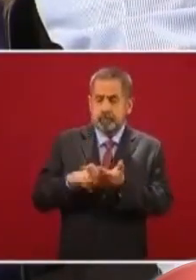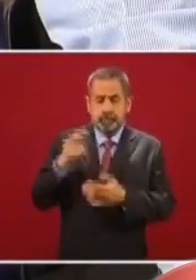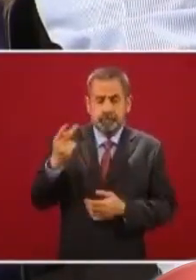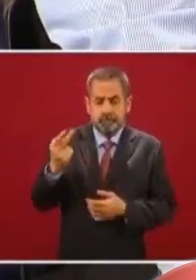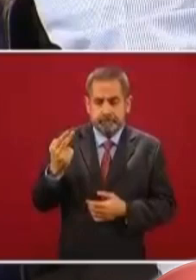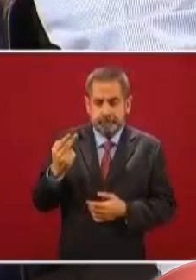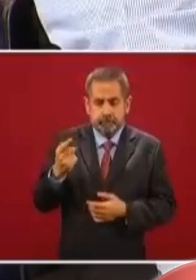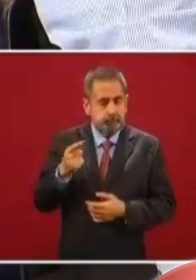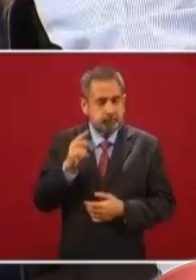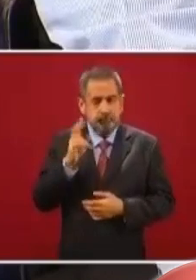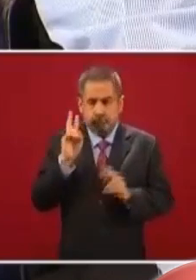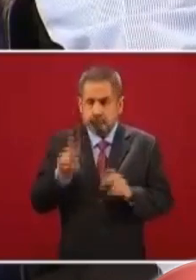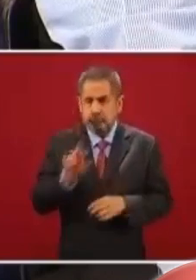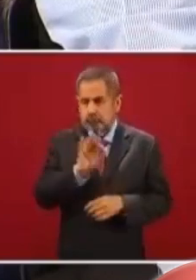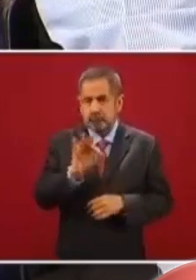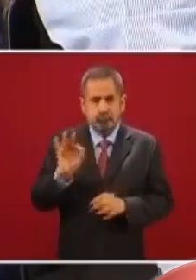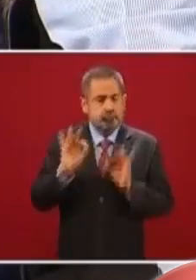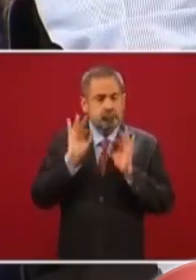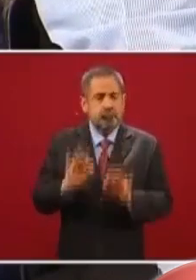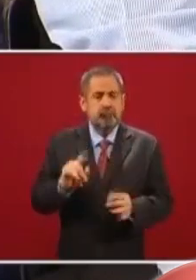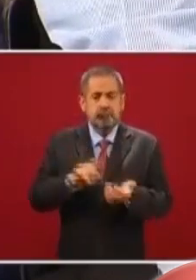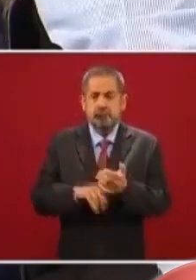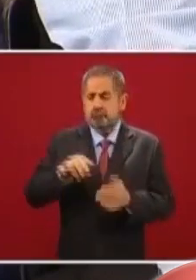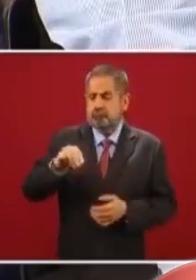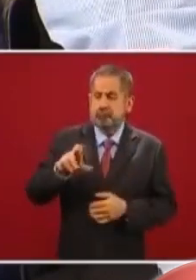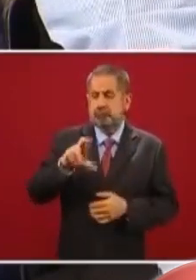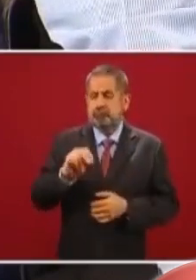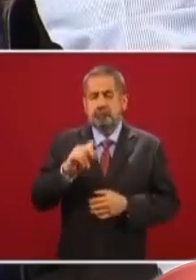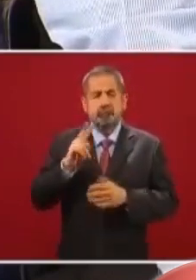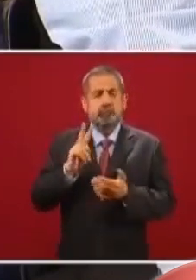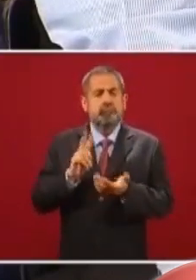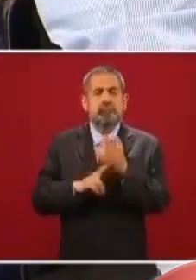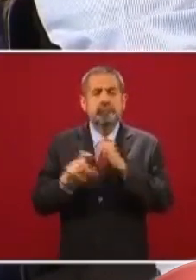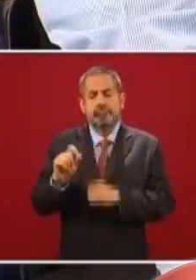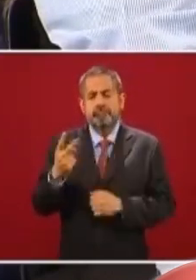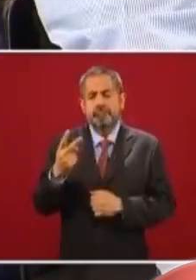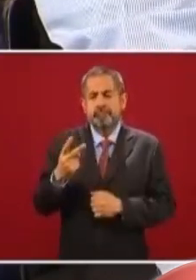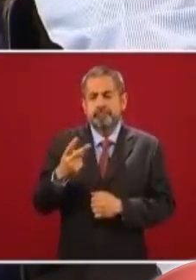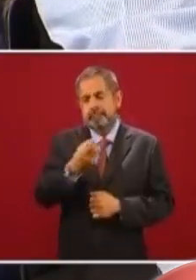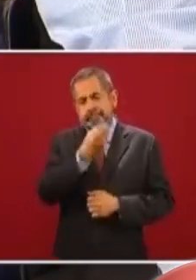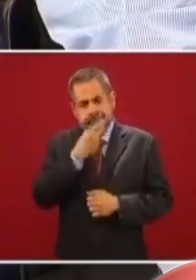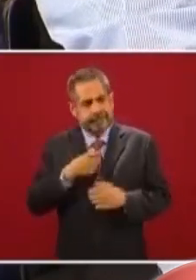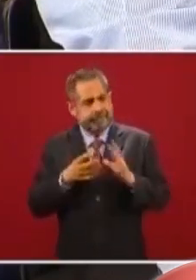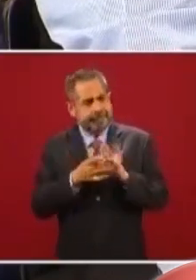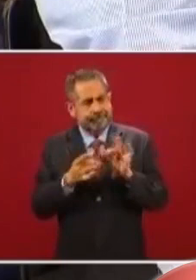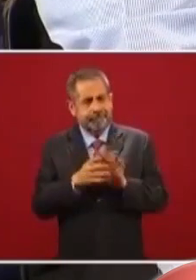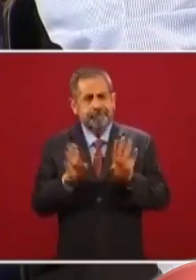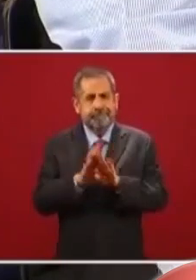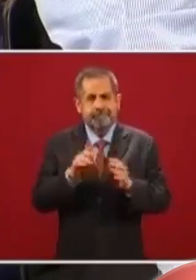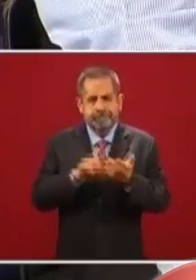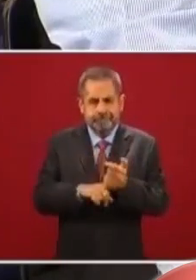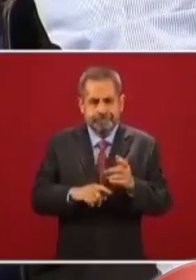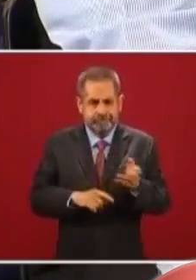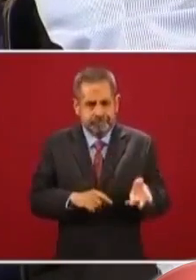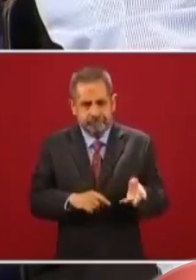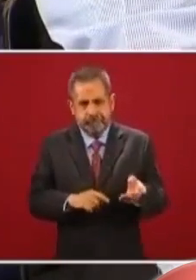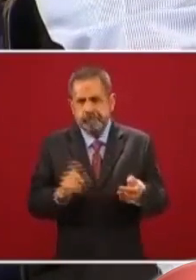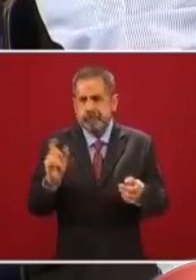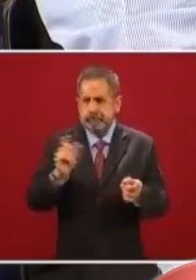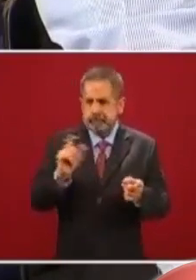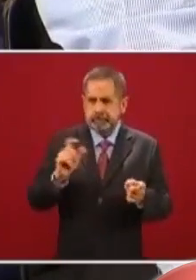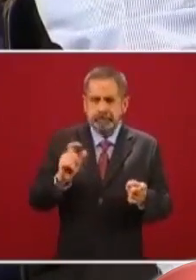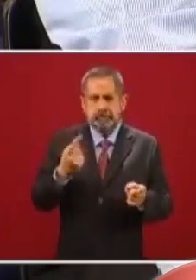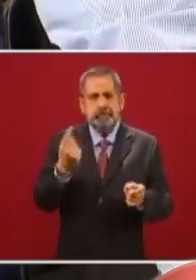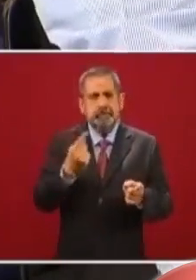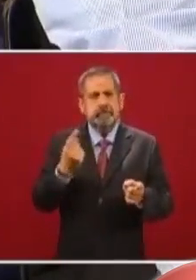la fecha marcada es marzo de 2022. Si nos pudieran explicar en su momento cuándo